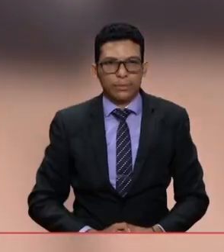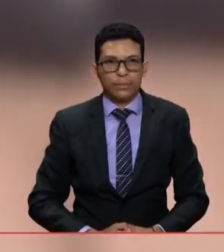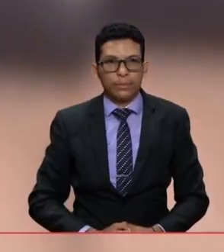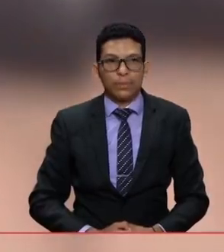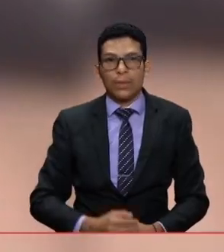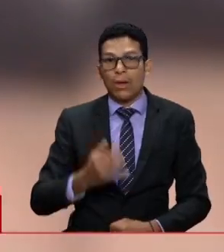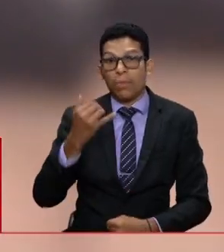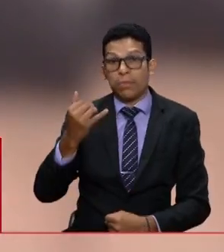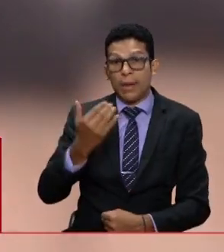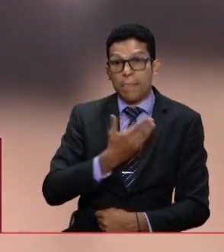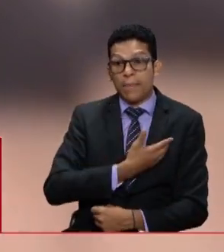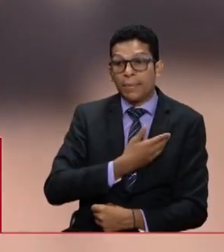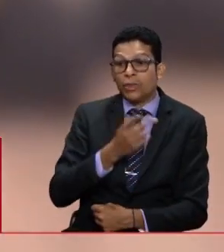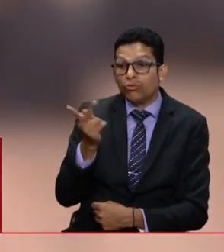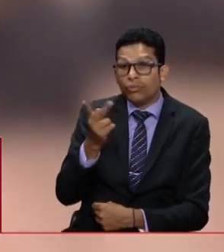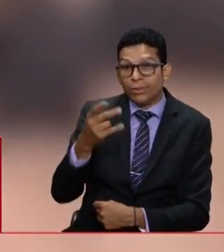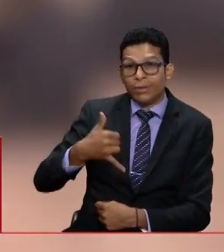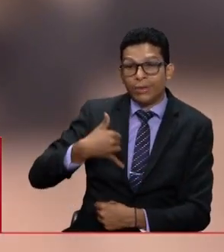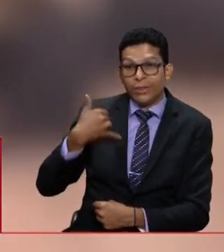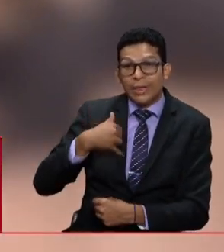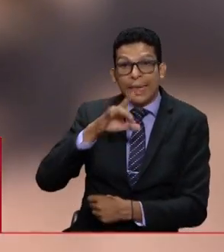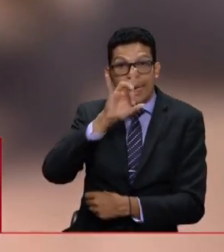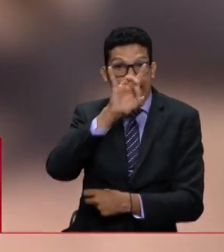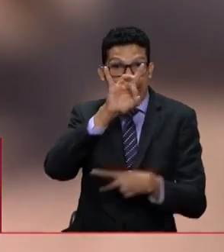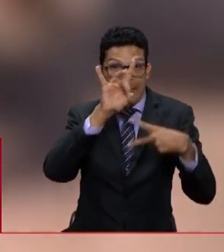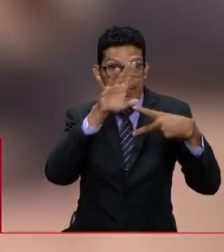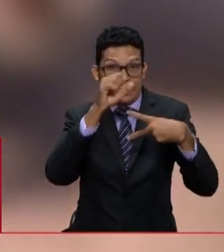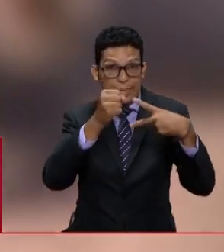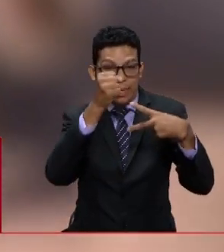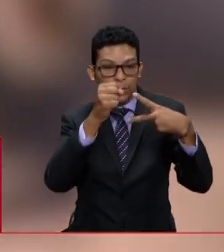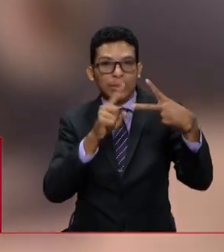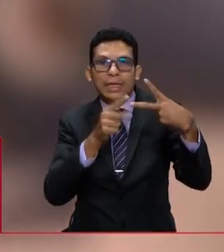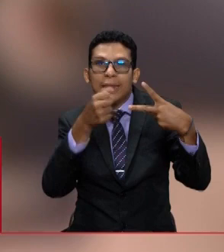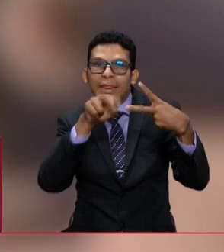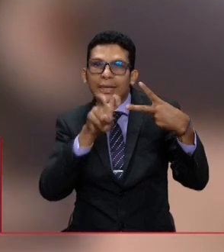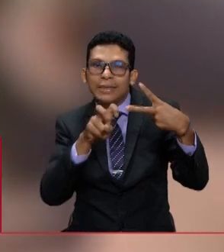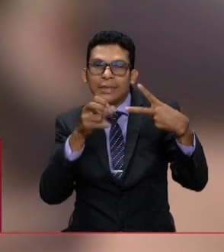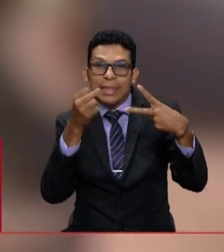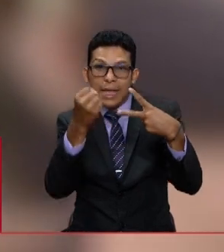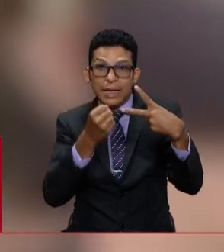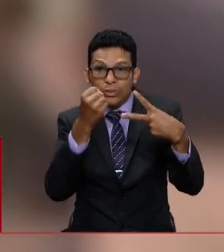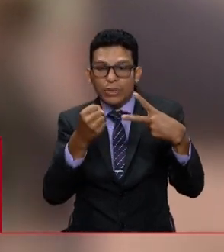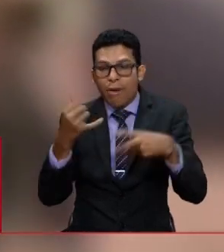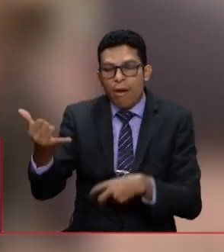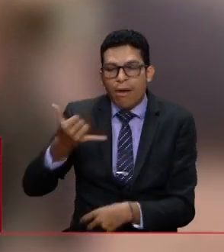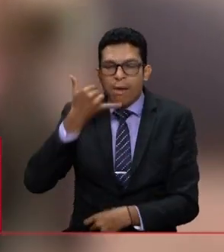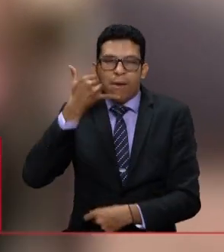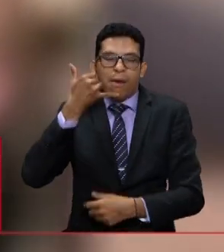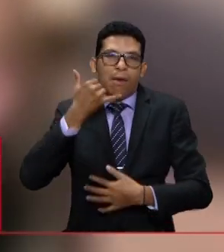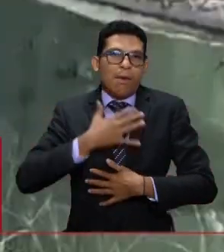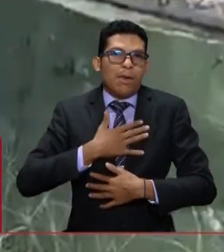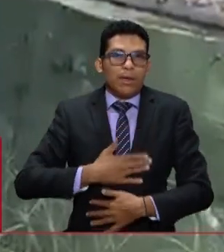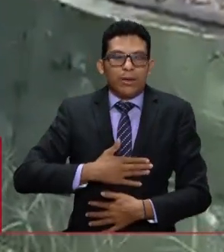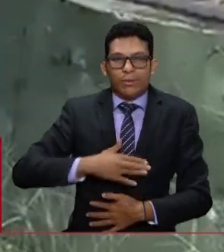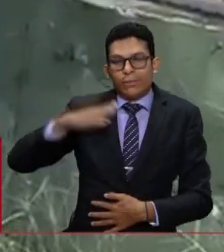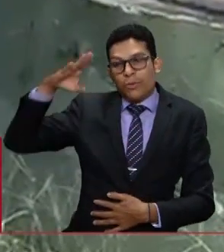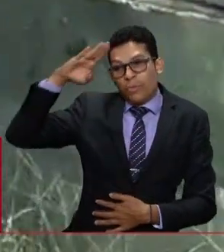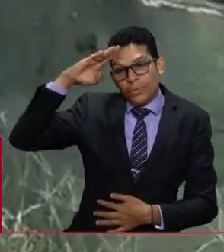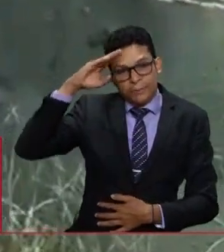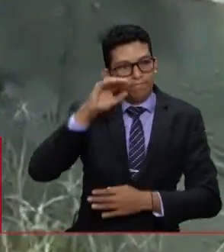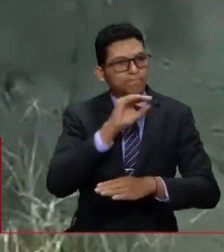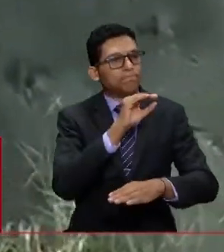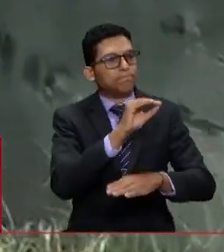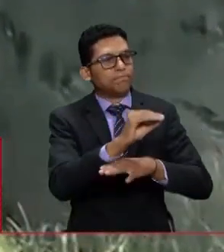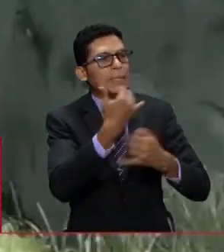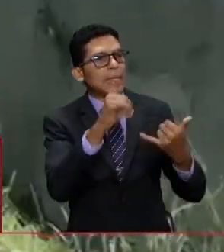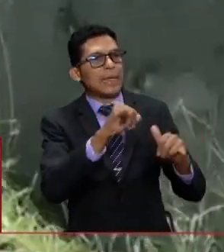Así fue como la madre de los dos jóvenes de 15 y 17 años recibió la llamada que tanto esperaba. Era la policía notificándole